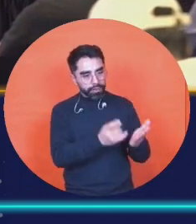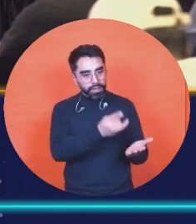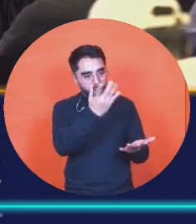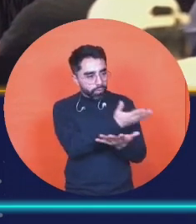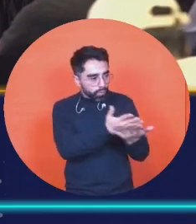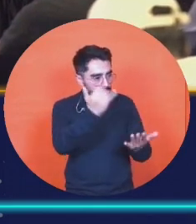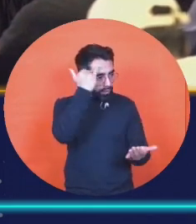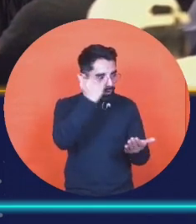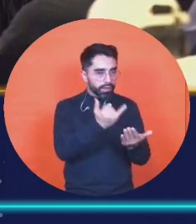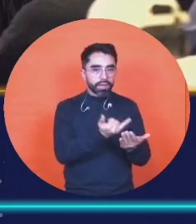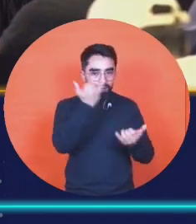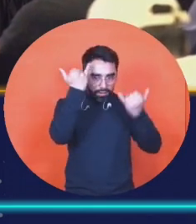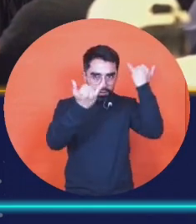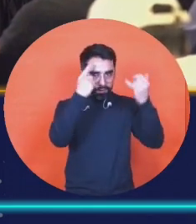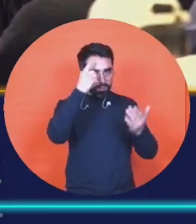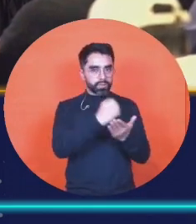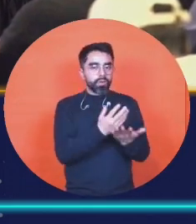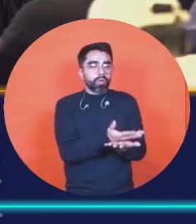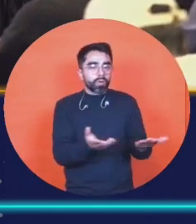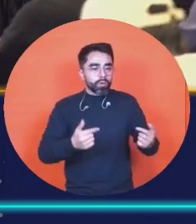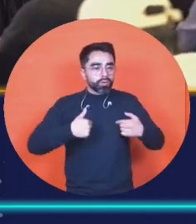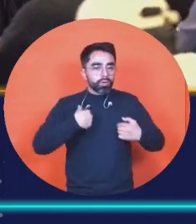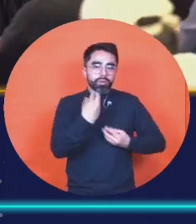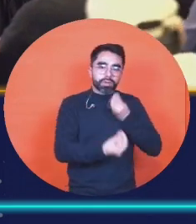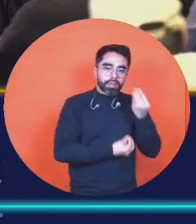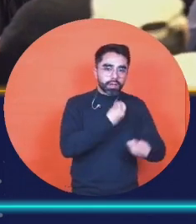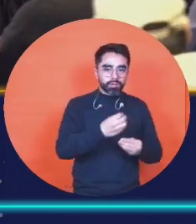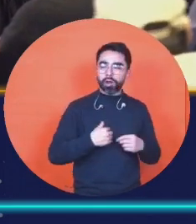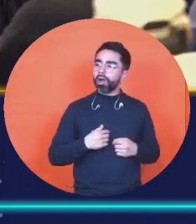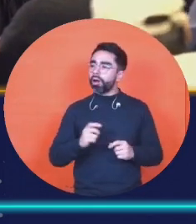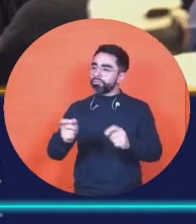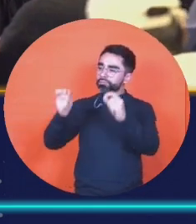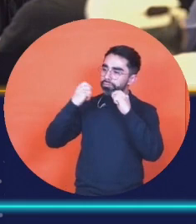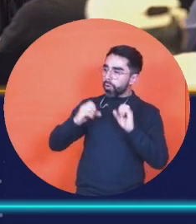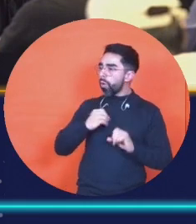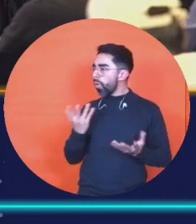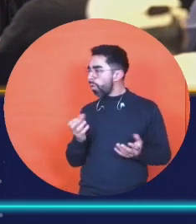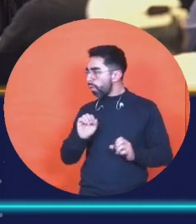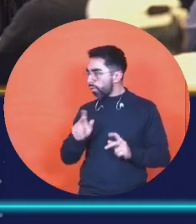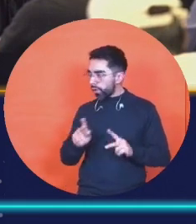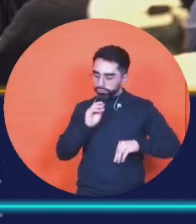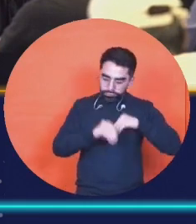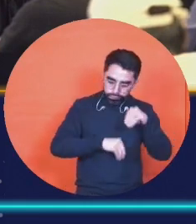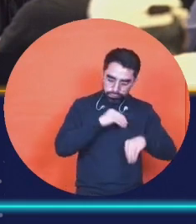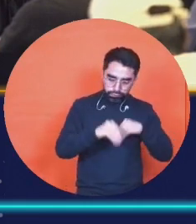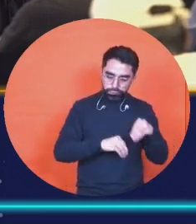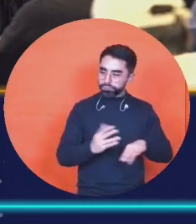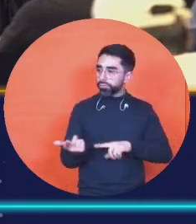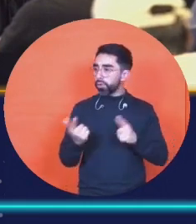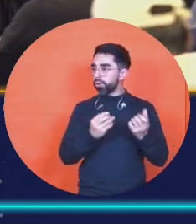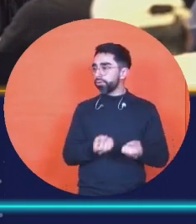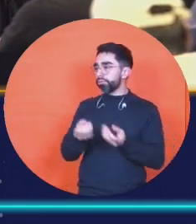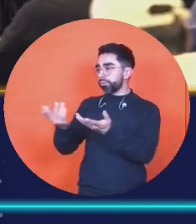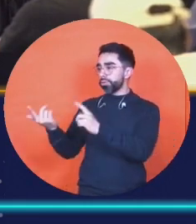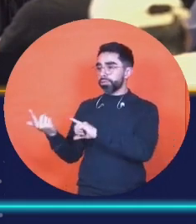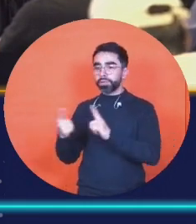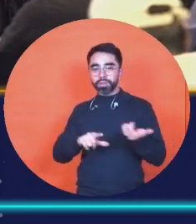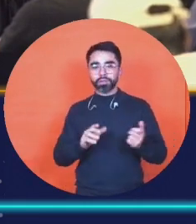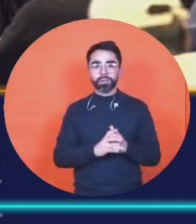Son como muy, listo, ¿qué es lo que tengo que hacer? Lo hago, lo entrego. Pero yo quiero fomentar una cultura